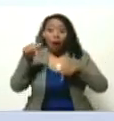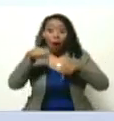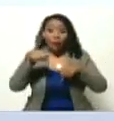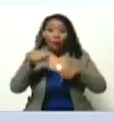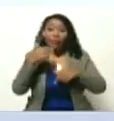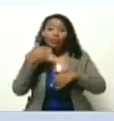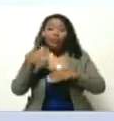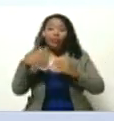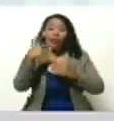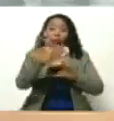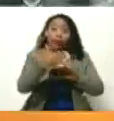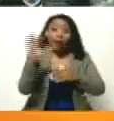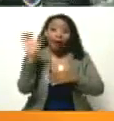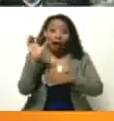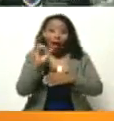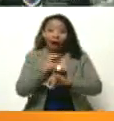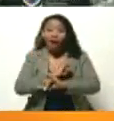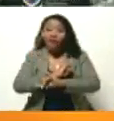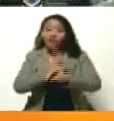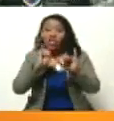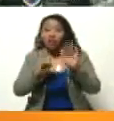ese ciclo de juramentaciones.